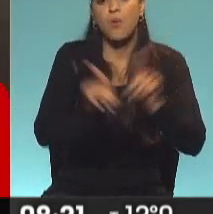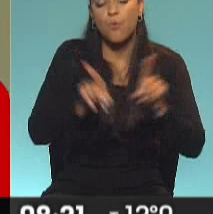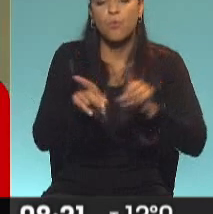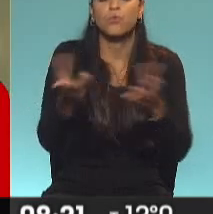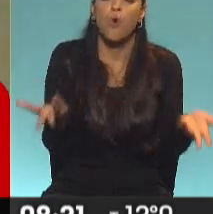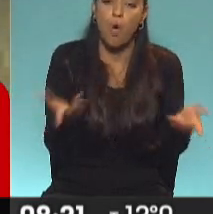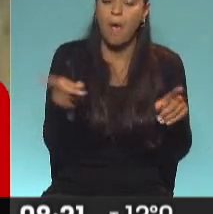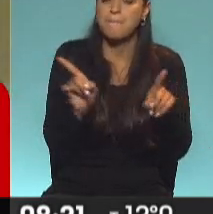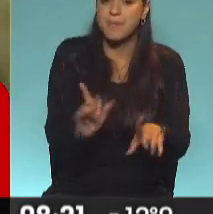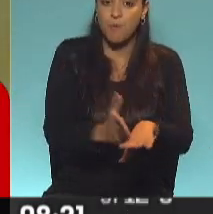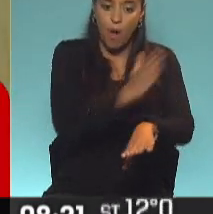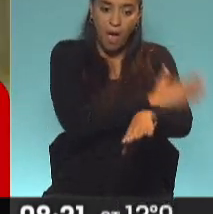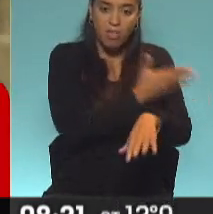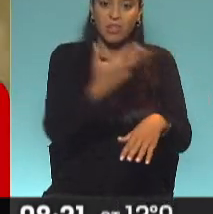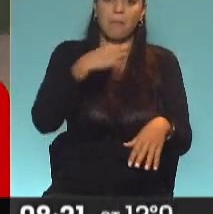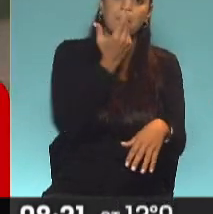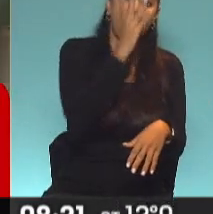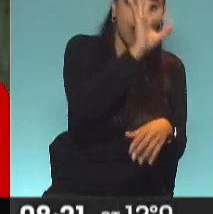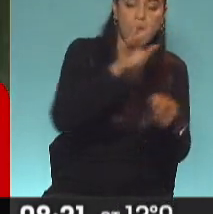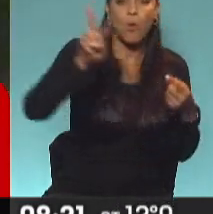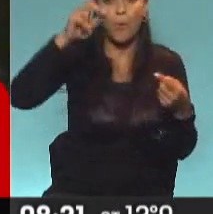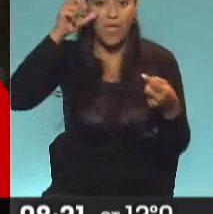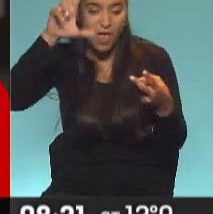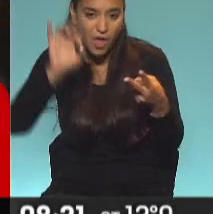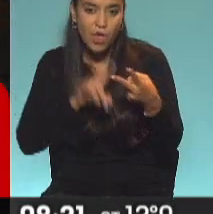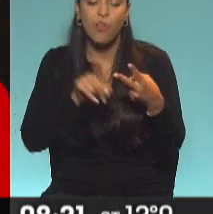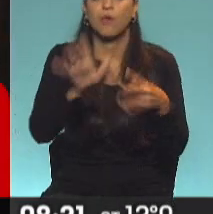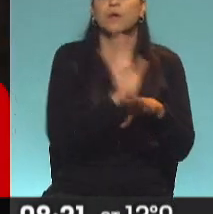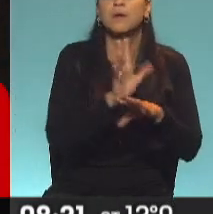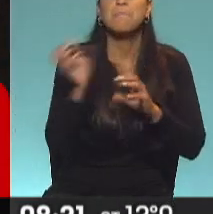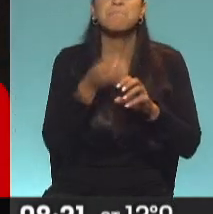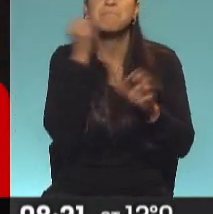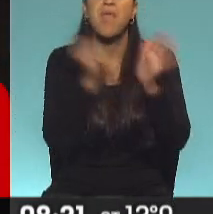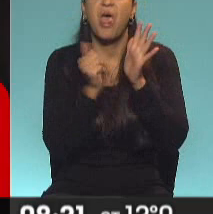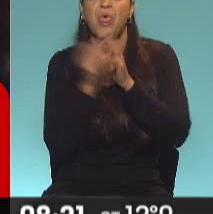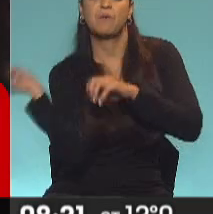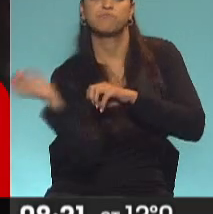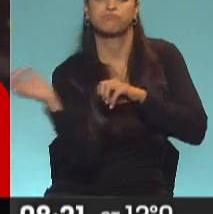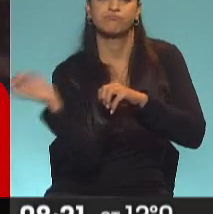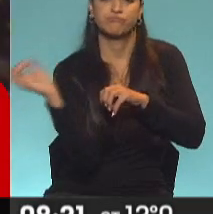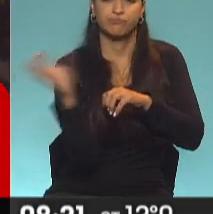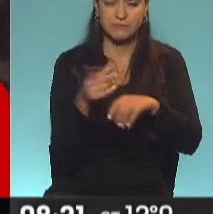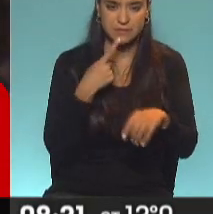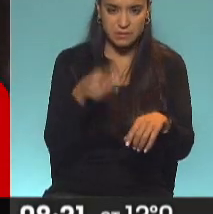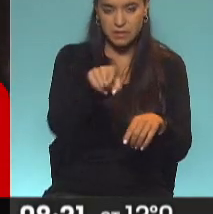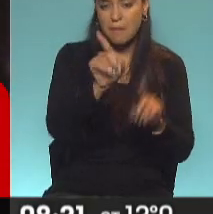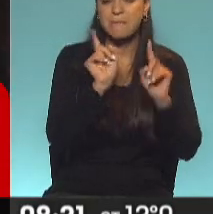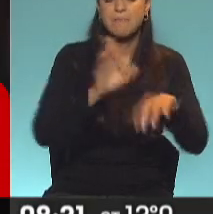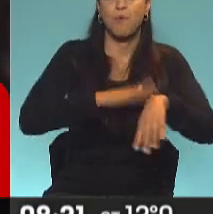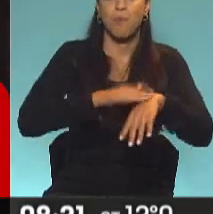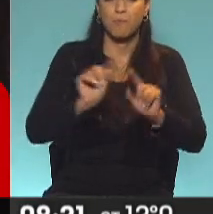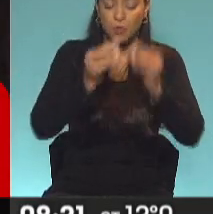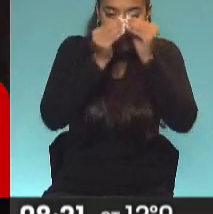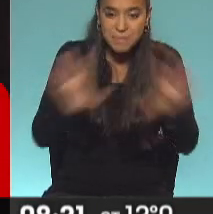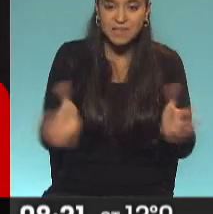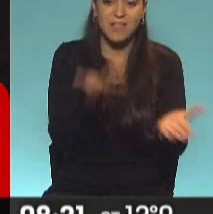según lo señalaron Vero y Pablo, las fuerzas de seguridad, hubo un enfrentamiento con piedras de parte de quienes estaban en el lugar para resistir cuando recién el empezaba el operativo